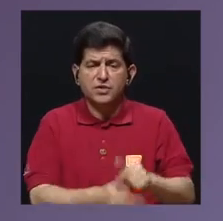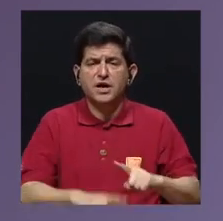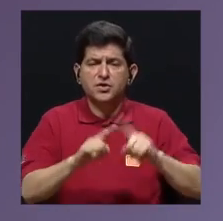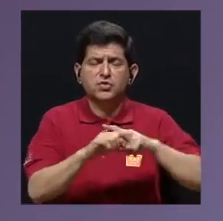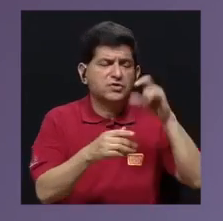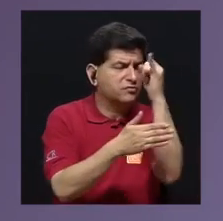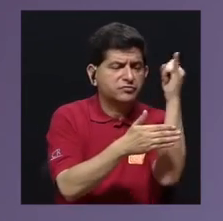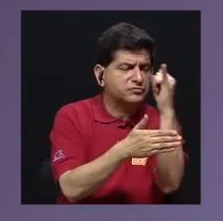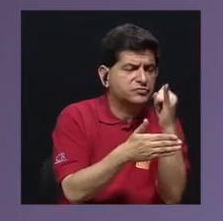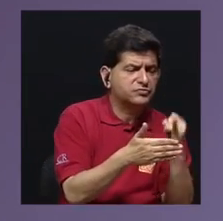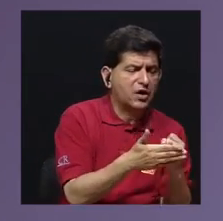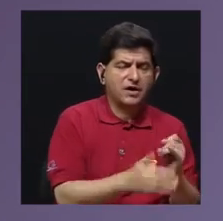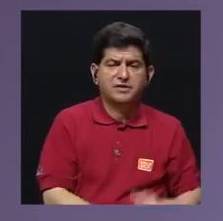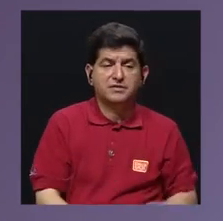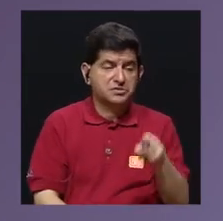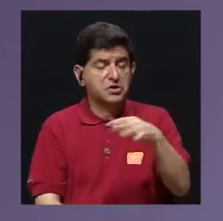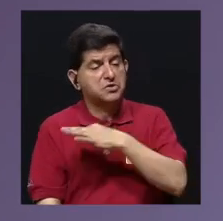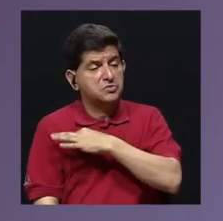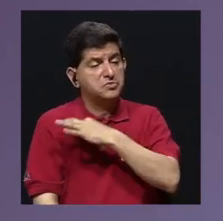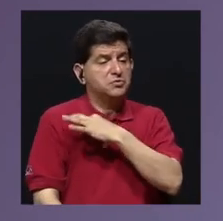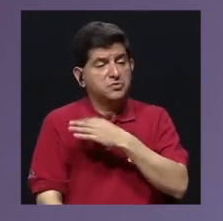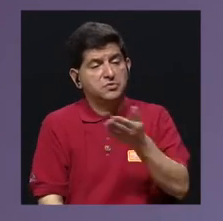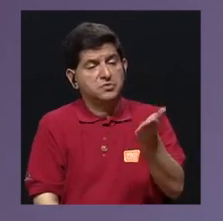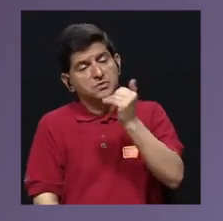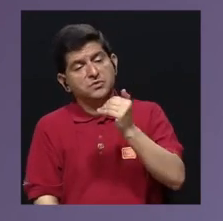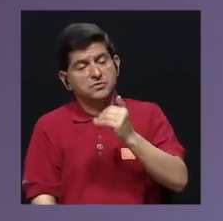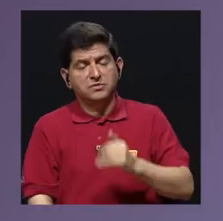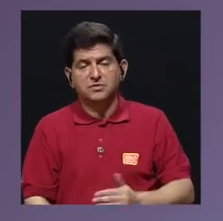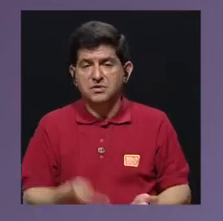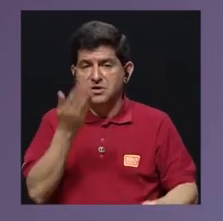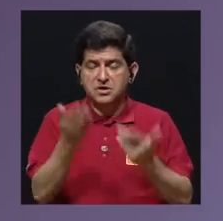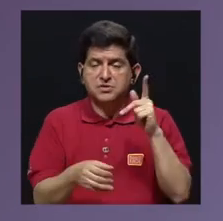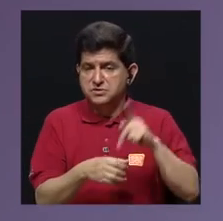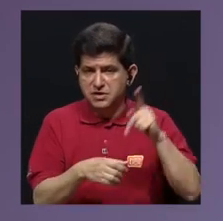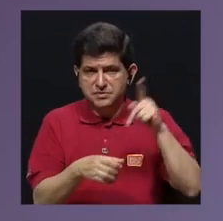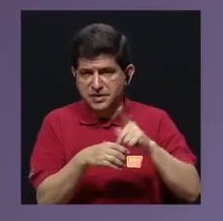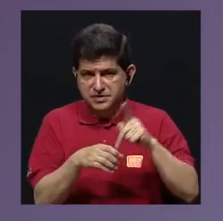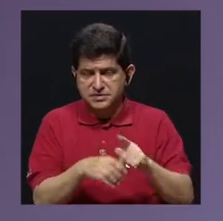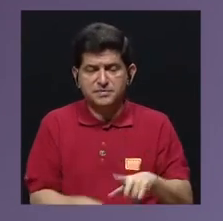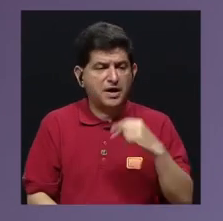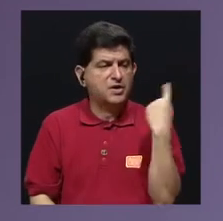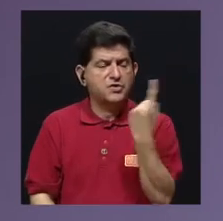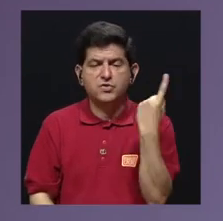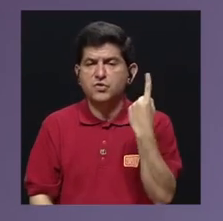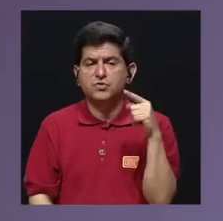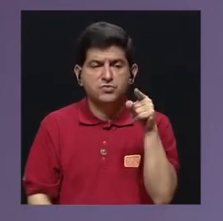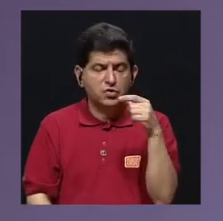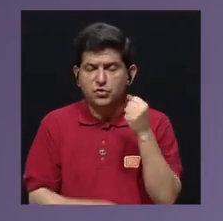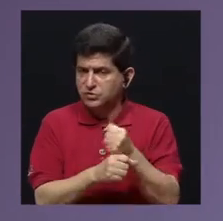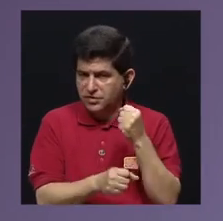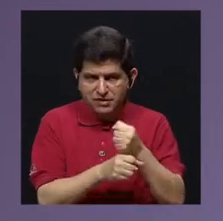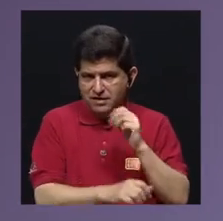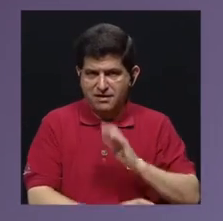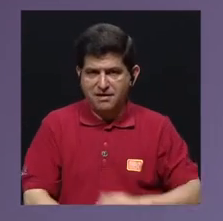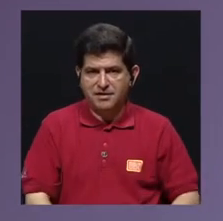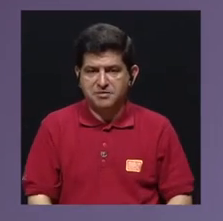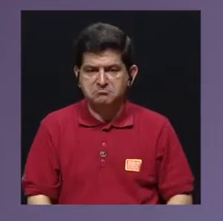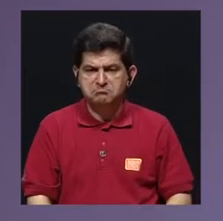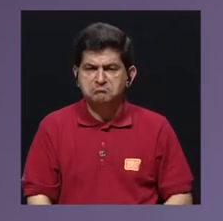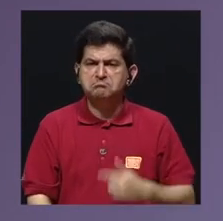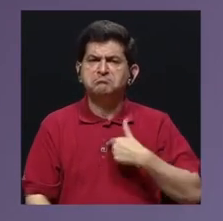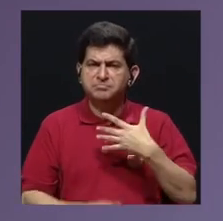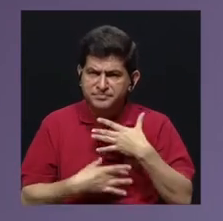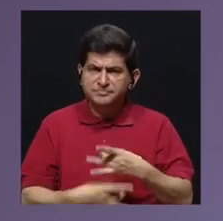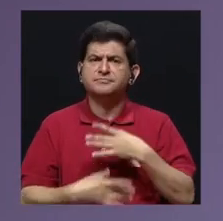no participar más allá simplemente de lo que estaba haciendo. Y bueno, me animé y bueno, acá estoy, ¿verdad? El grupo y el